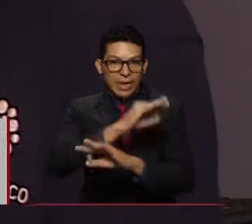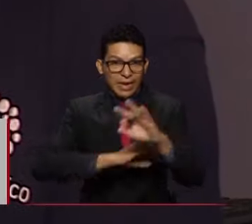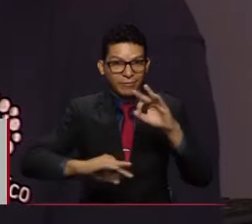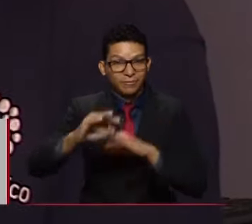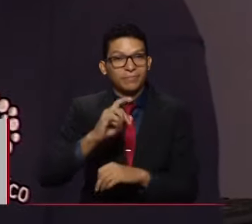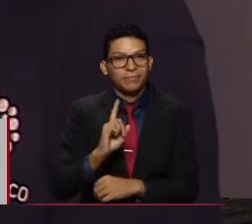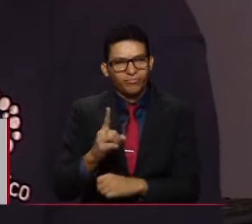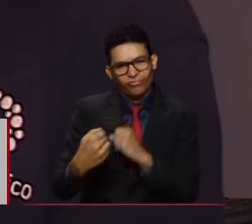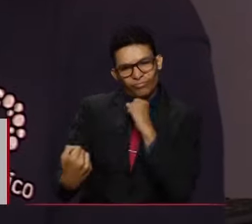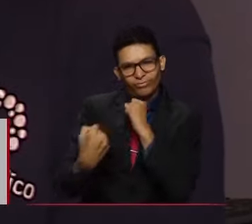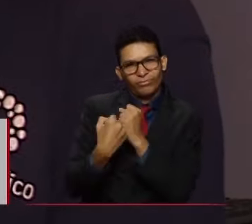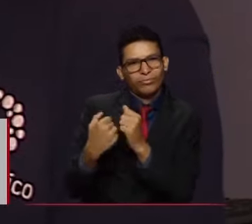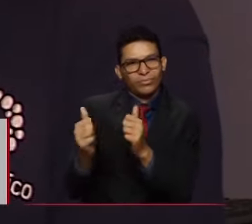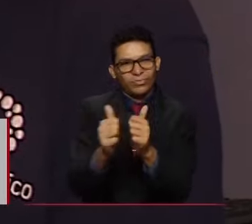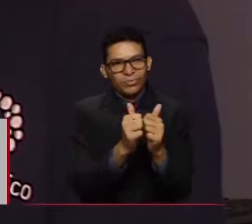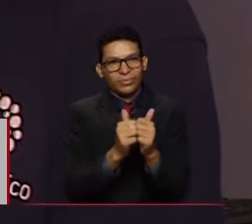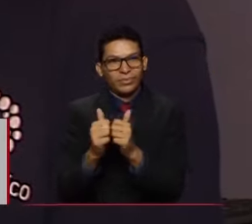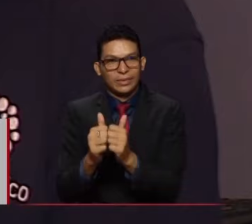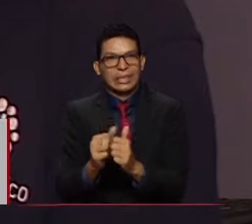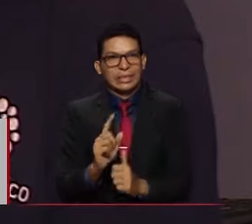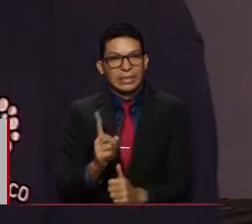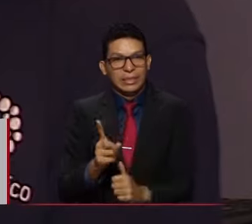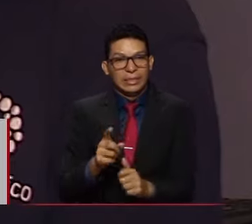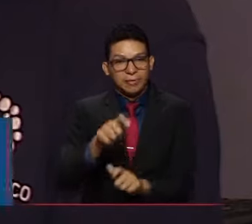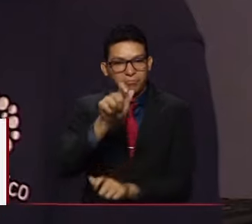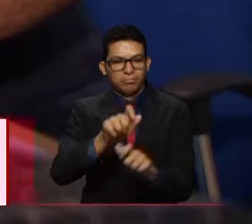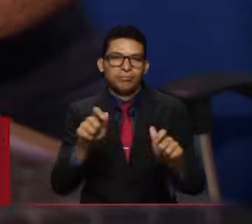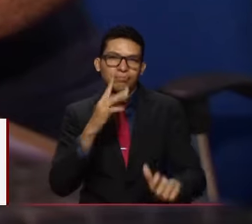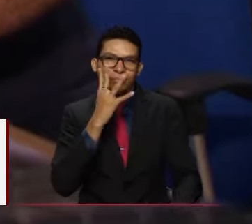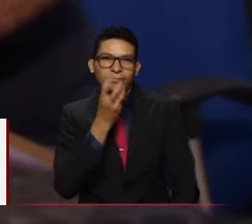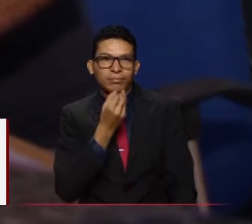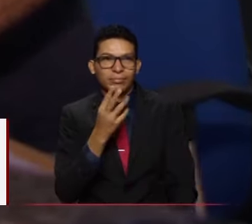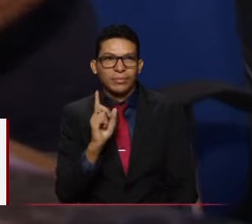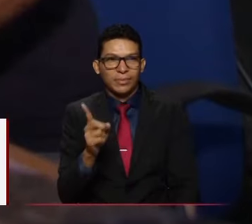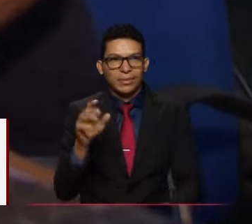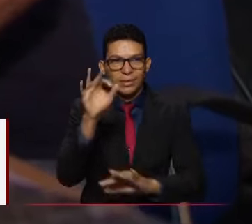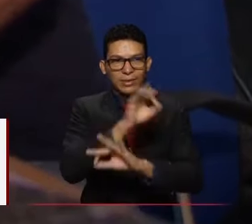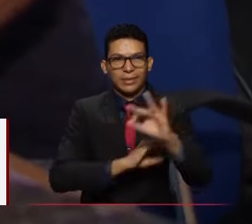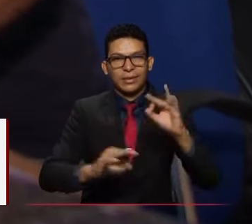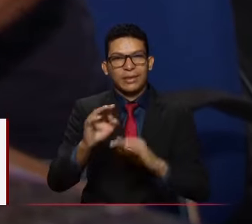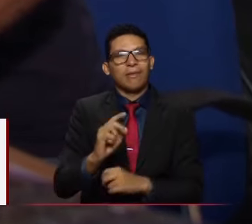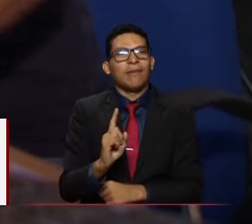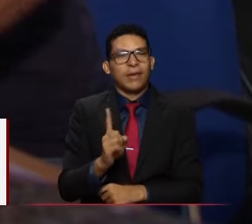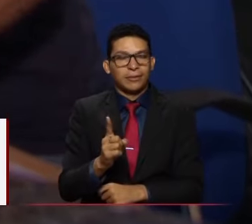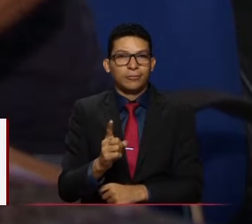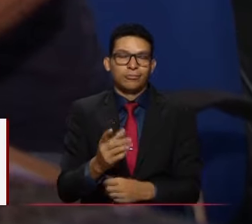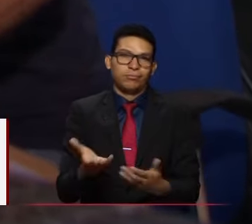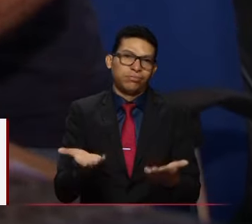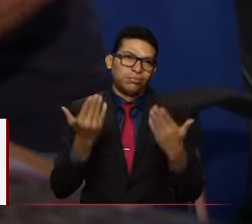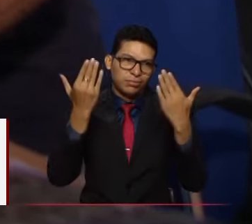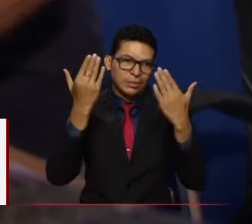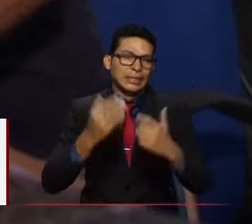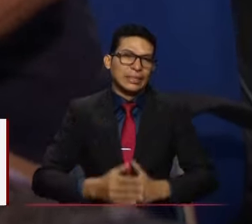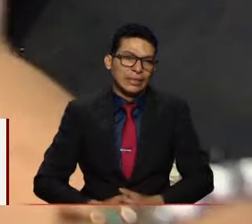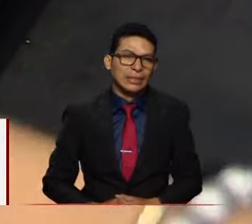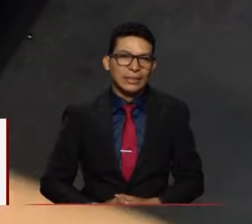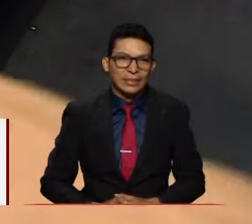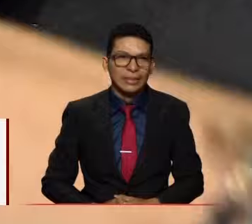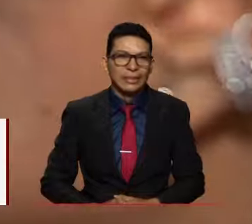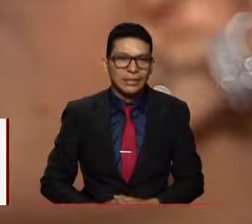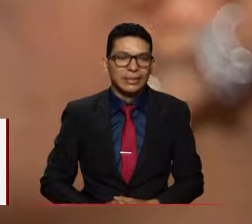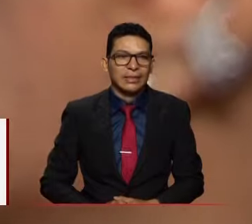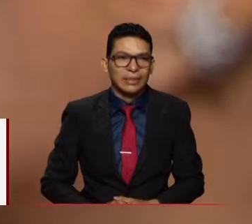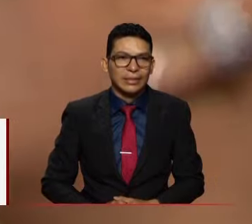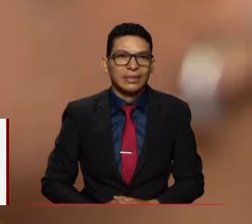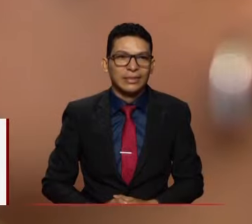incondicional de mis compañeros y de la gente tan bonita que ha pasado por Telepacífico, pues ha sido algo gratificante.